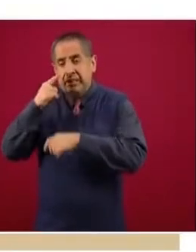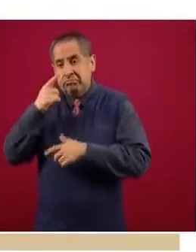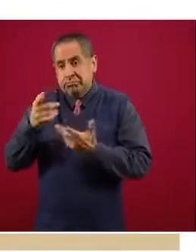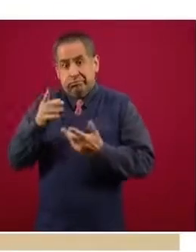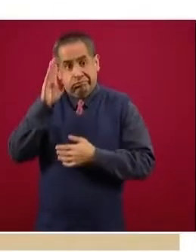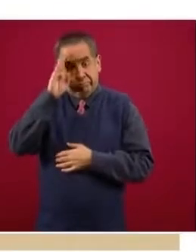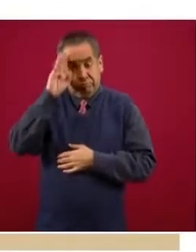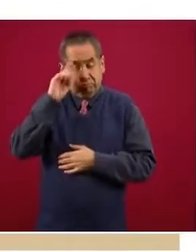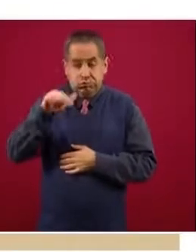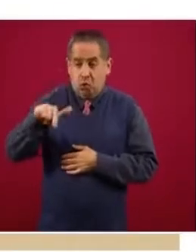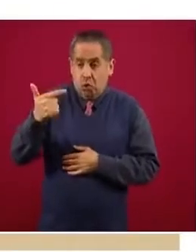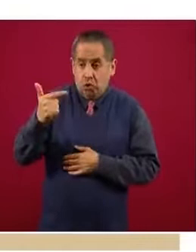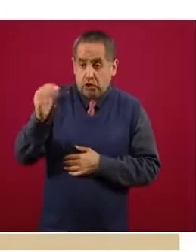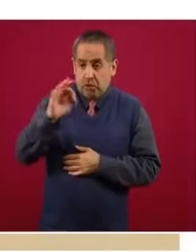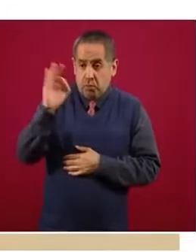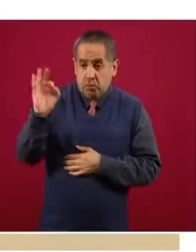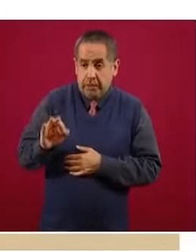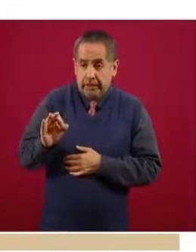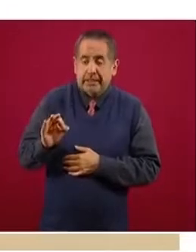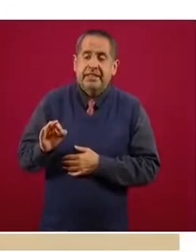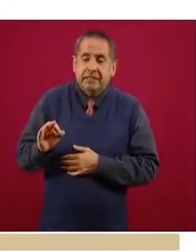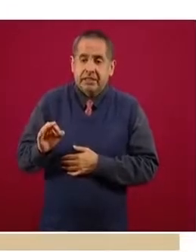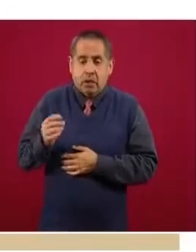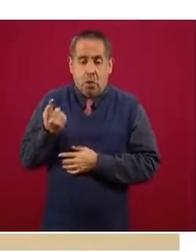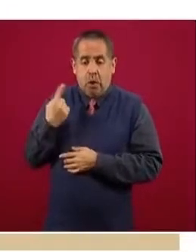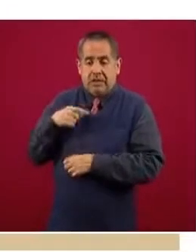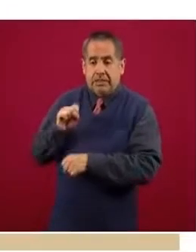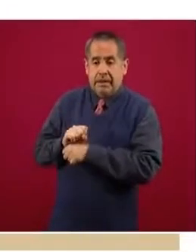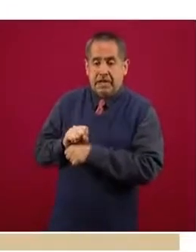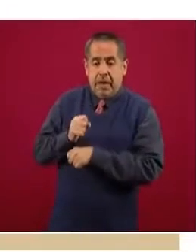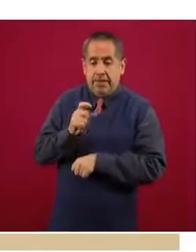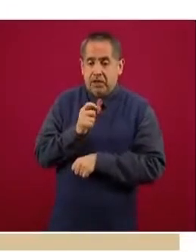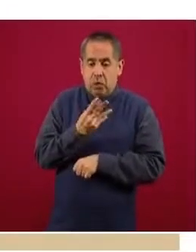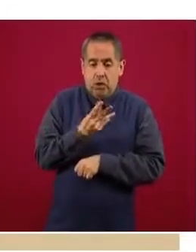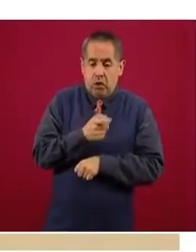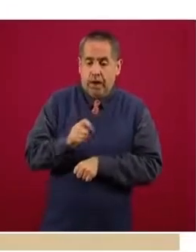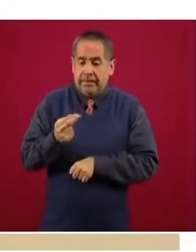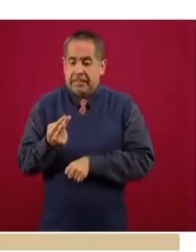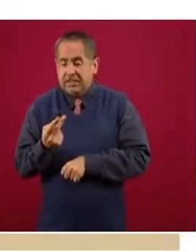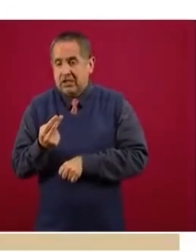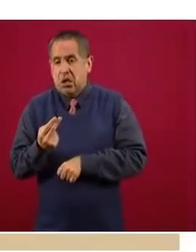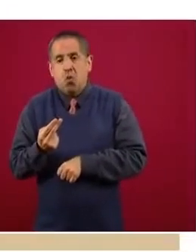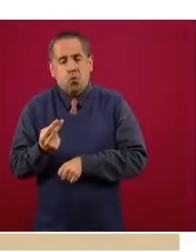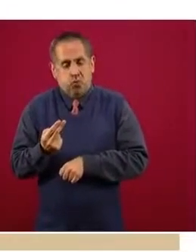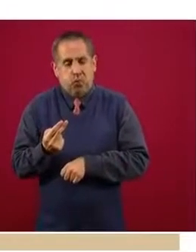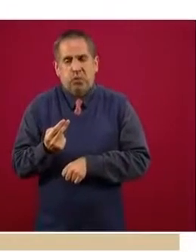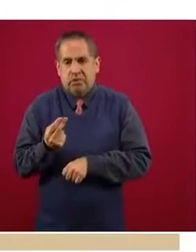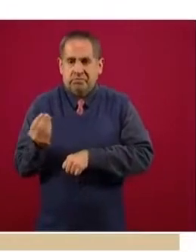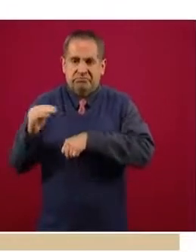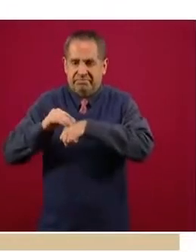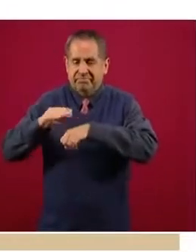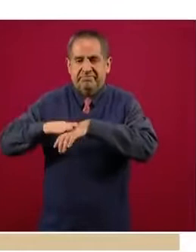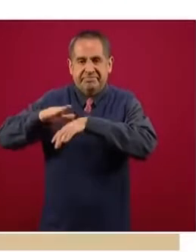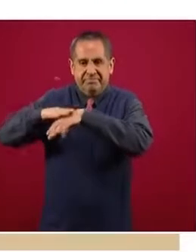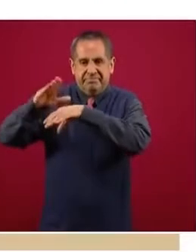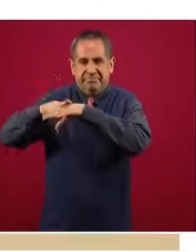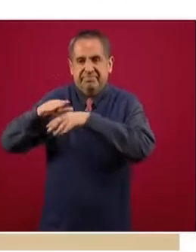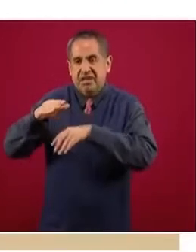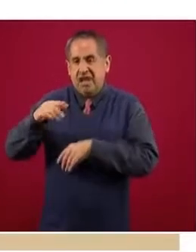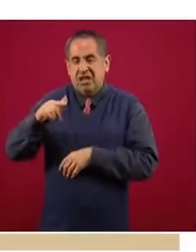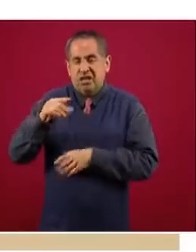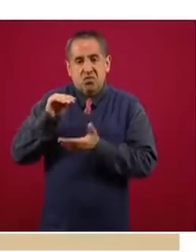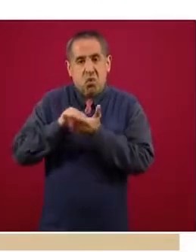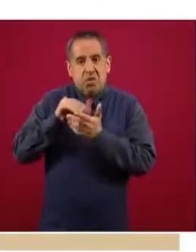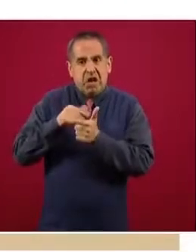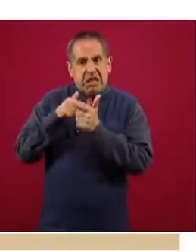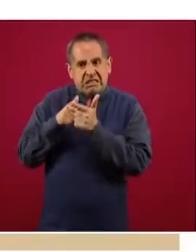inclusive más 12% de la semana 24 a la 25 y vemos una tendencia que se ha mantenido